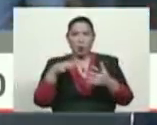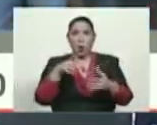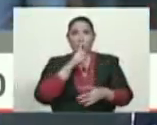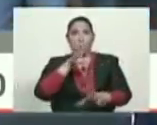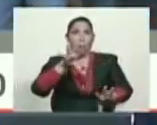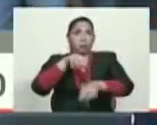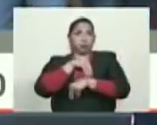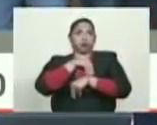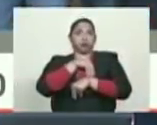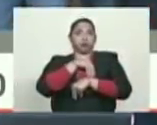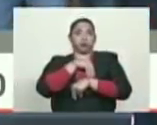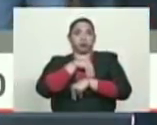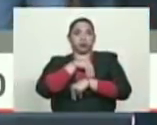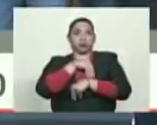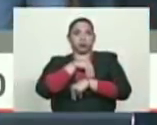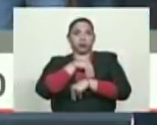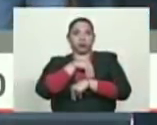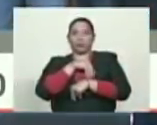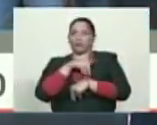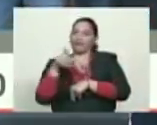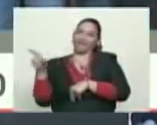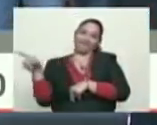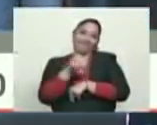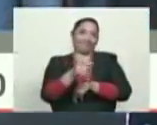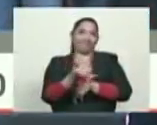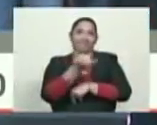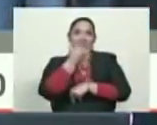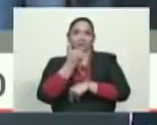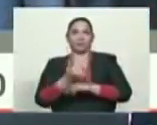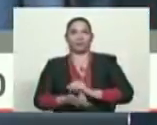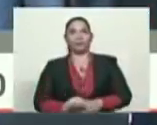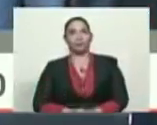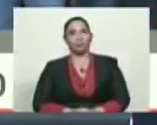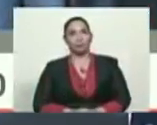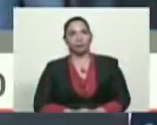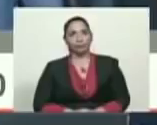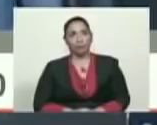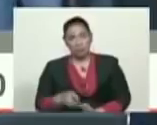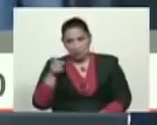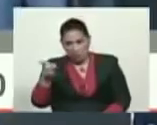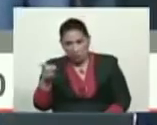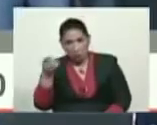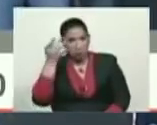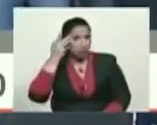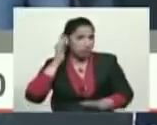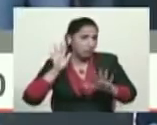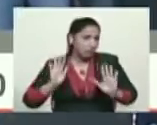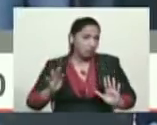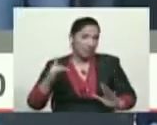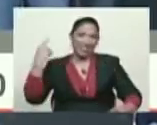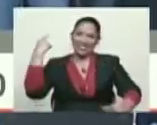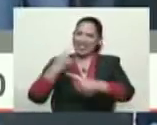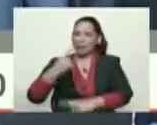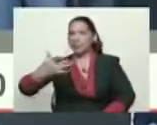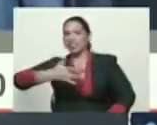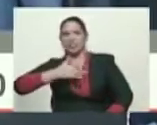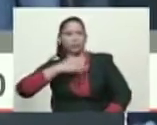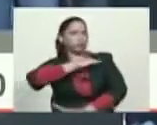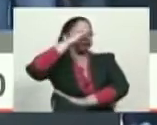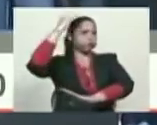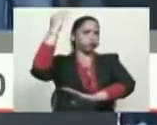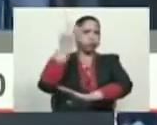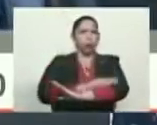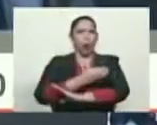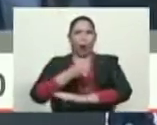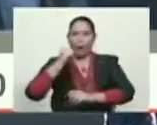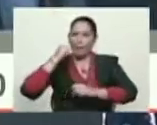cruzados, están muy equivocados. Si ellos lo intentan, deben sentir la fuerza del